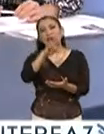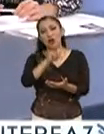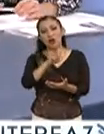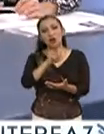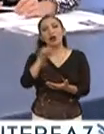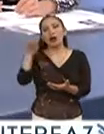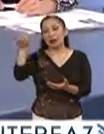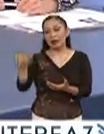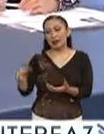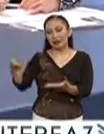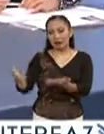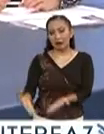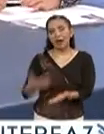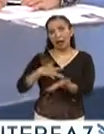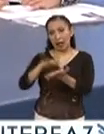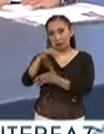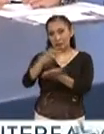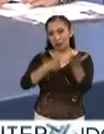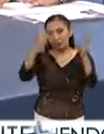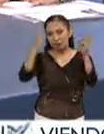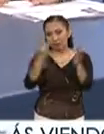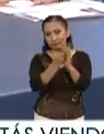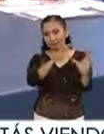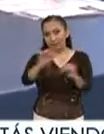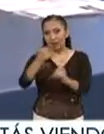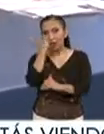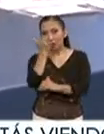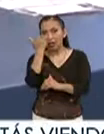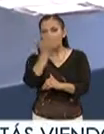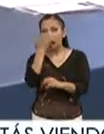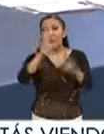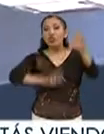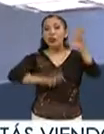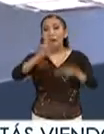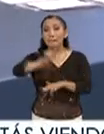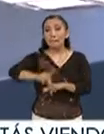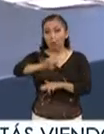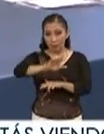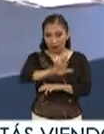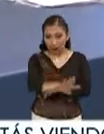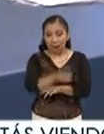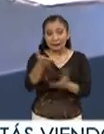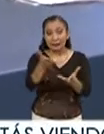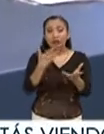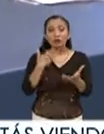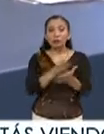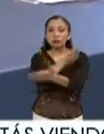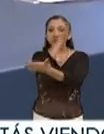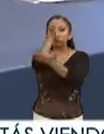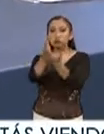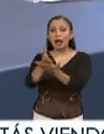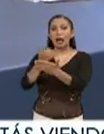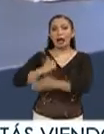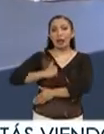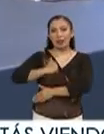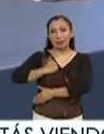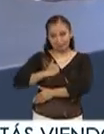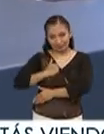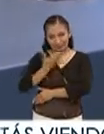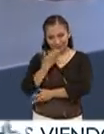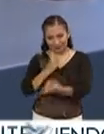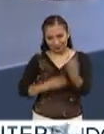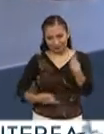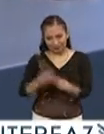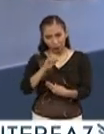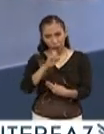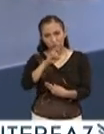Sánchez. Ella, pues gracias al programa de capacitación de estudiantes de escuelas normales públicas, realizó una estadía en Canadá.